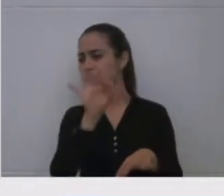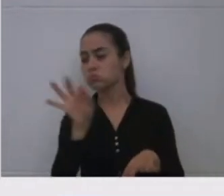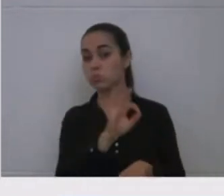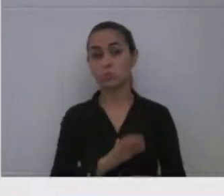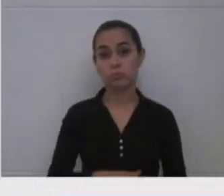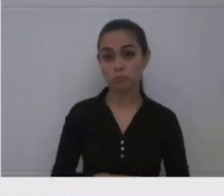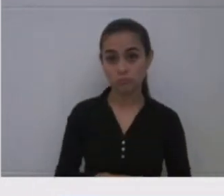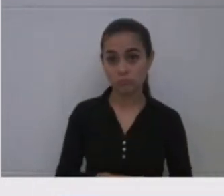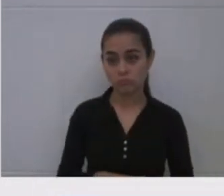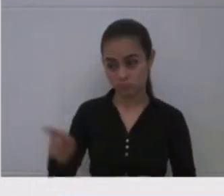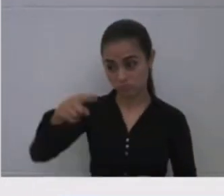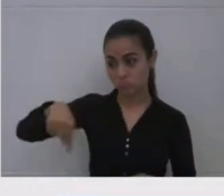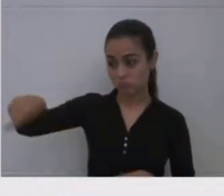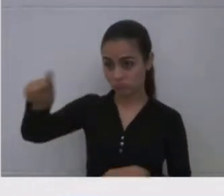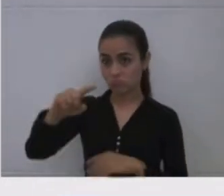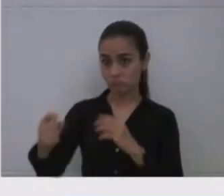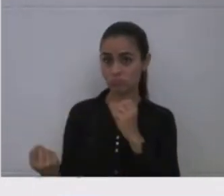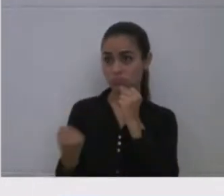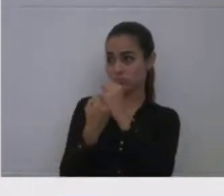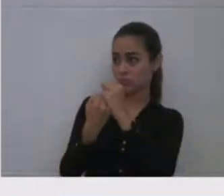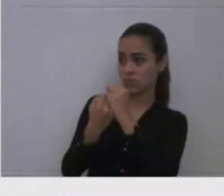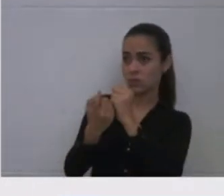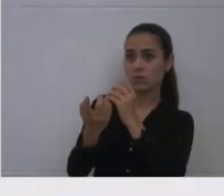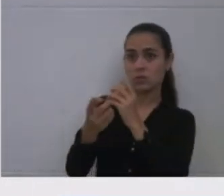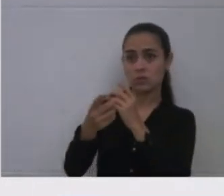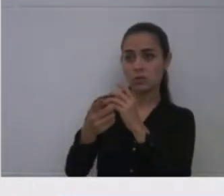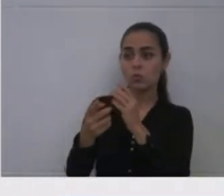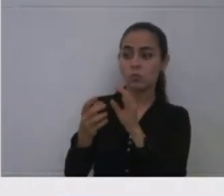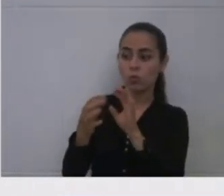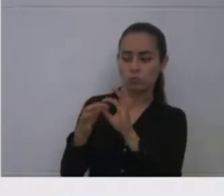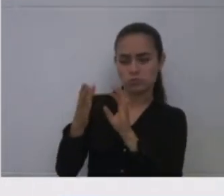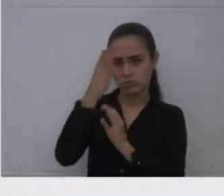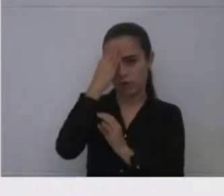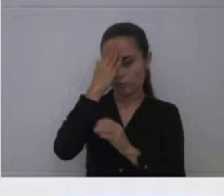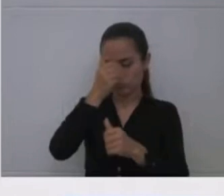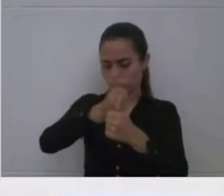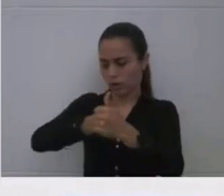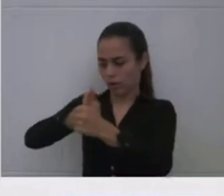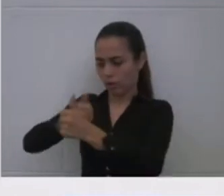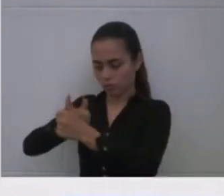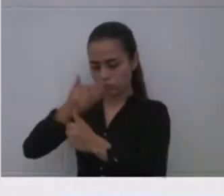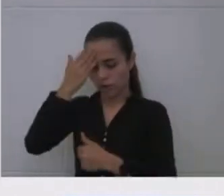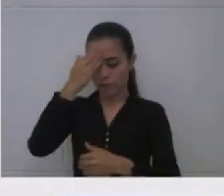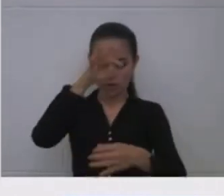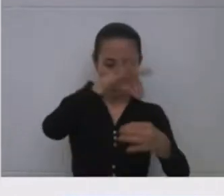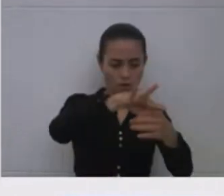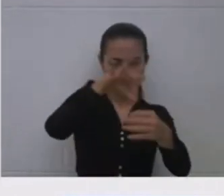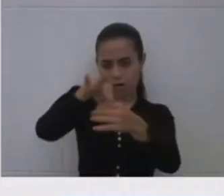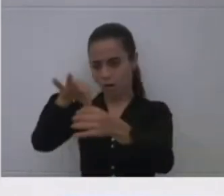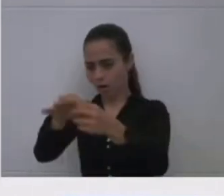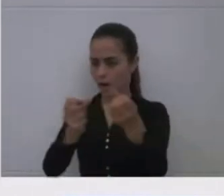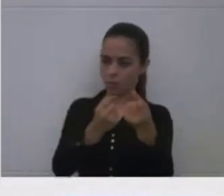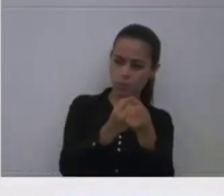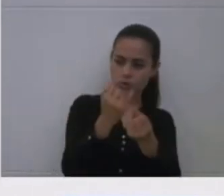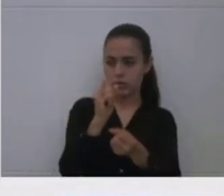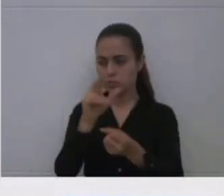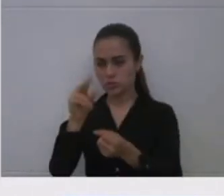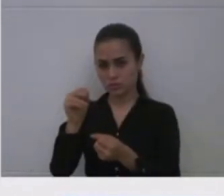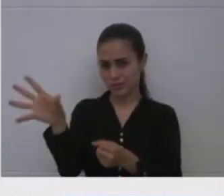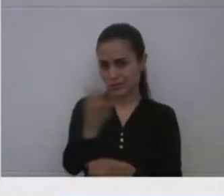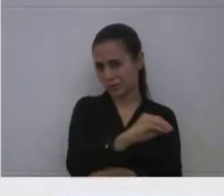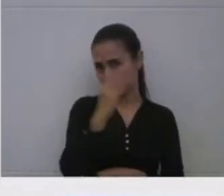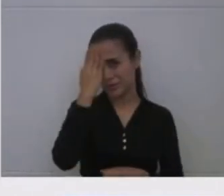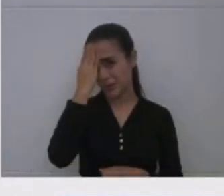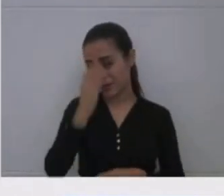Ya todas las personas que estamos acá sabemos qué vamos a hacer y cómo queremos votar. Pero esta no es una discusión más.